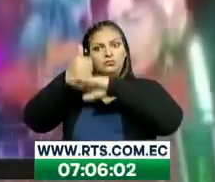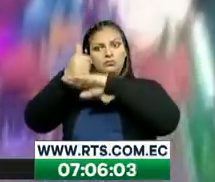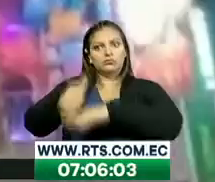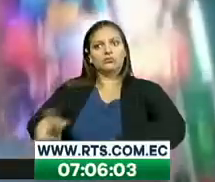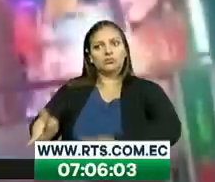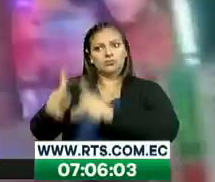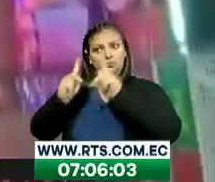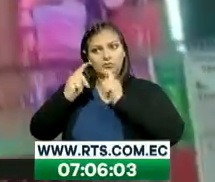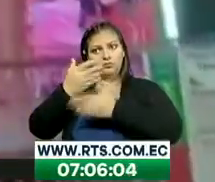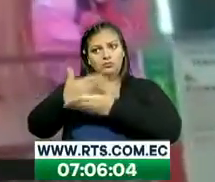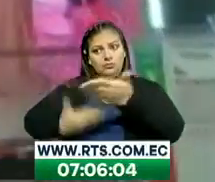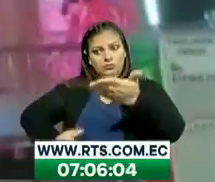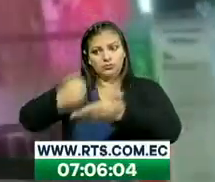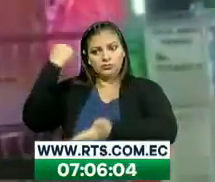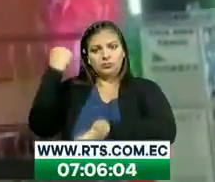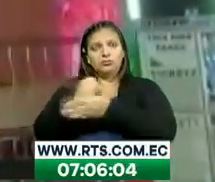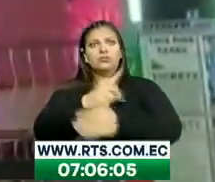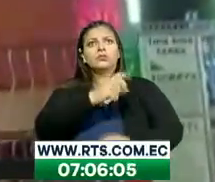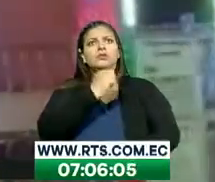desgracia.